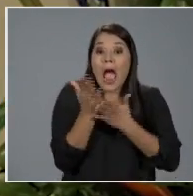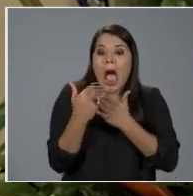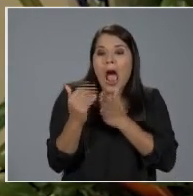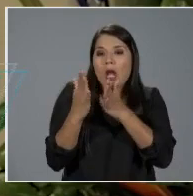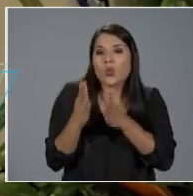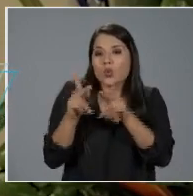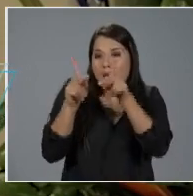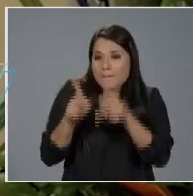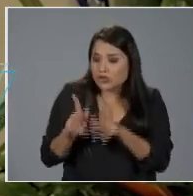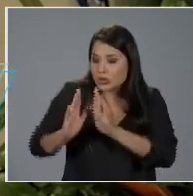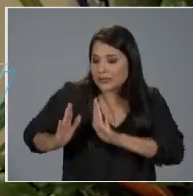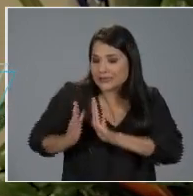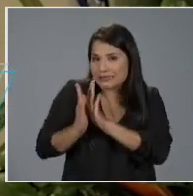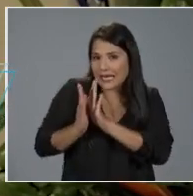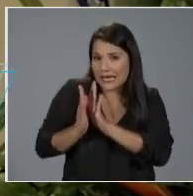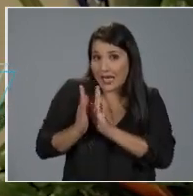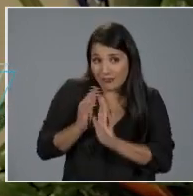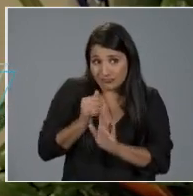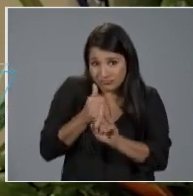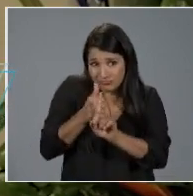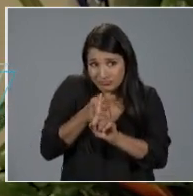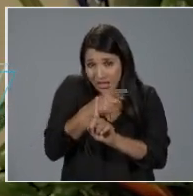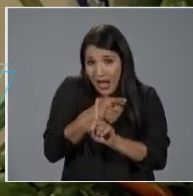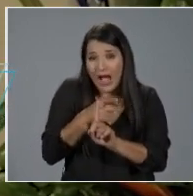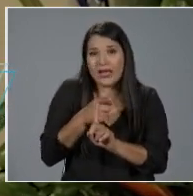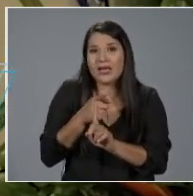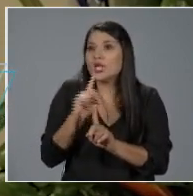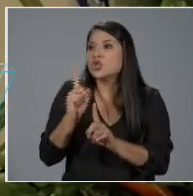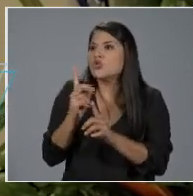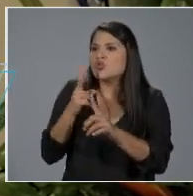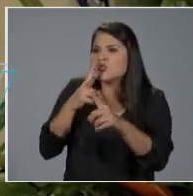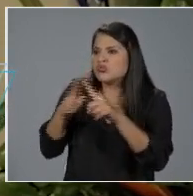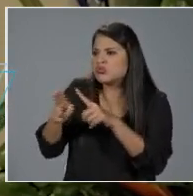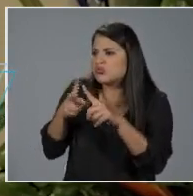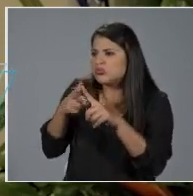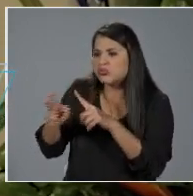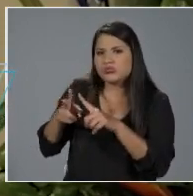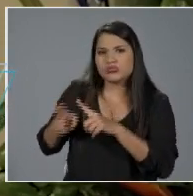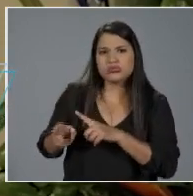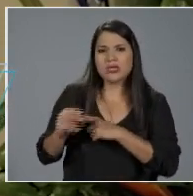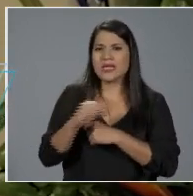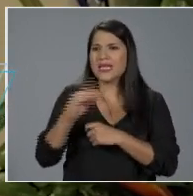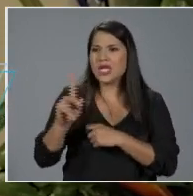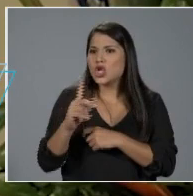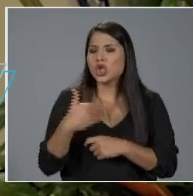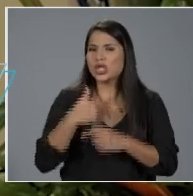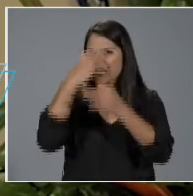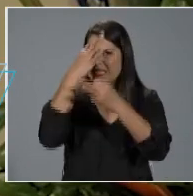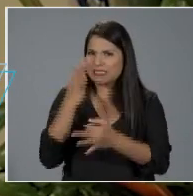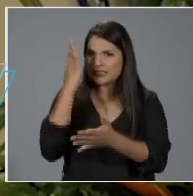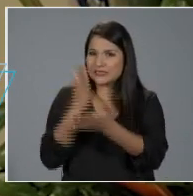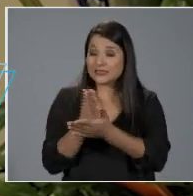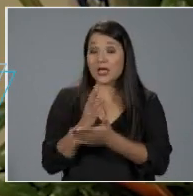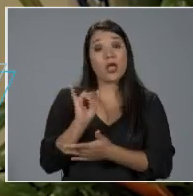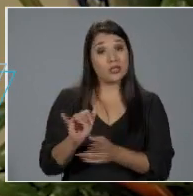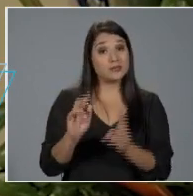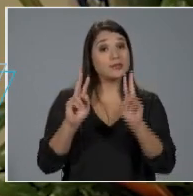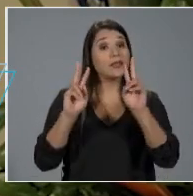círculo más inmediato ahí, en no haber pedido renuncias concretas, en no haber actuado a tiempo, ese es un